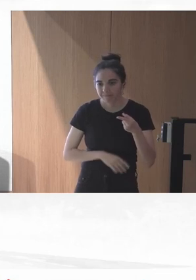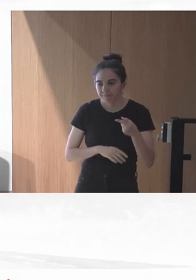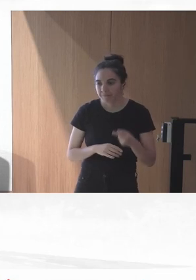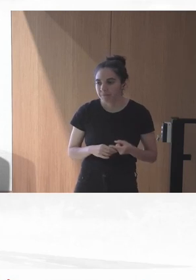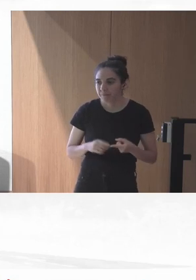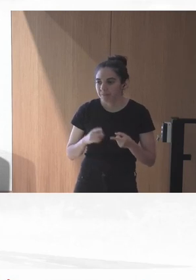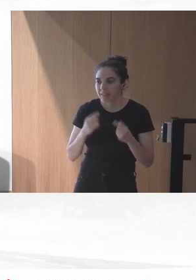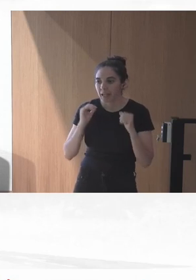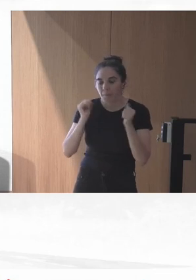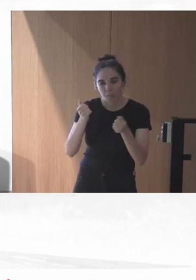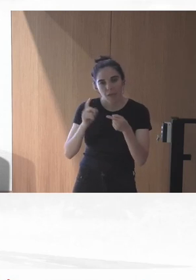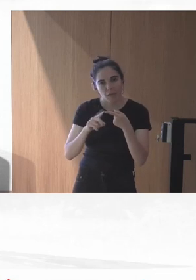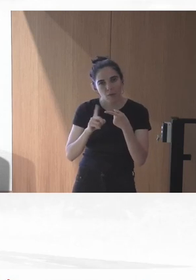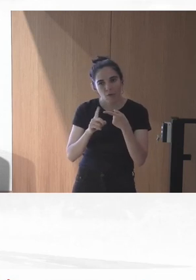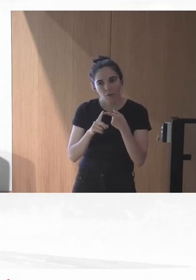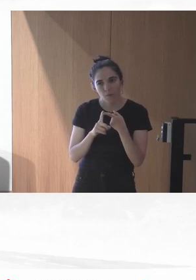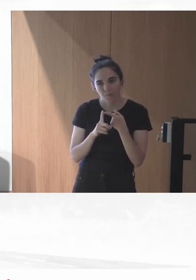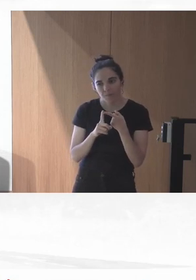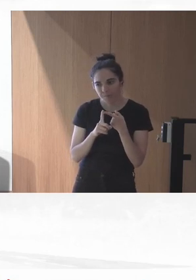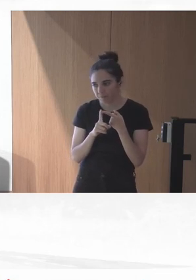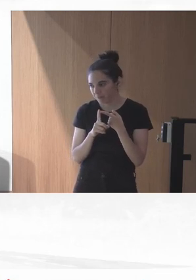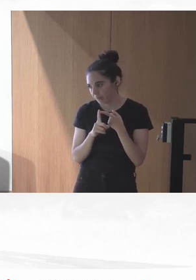y voy a empezar